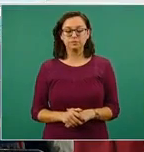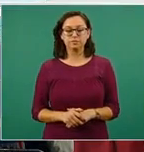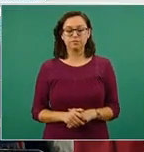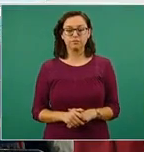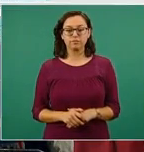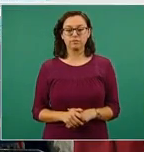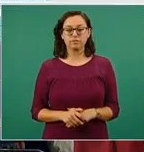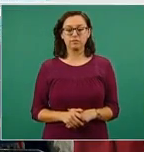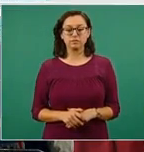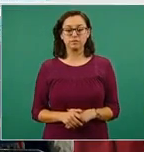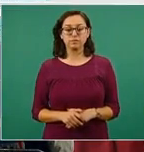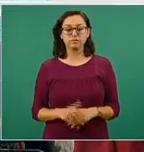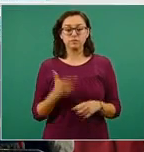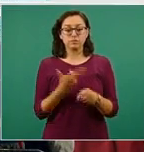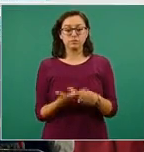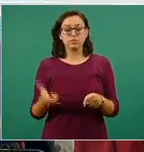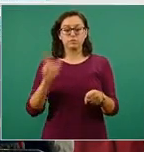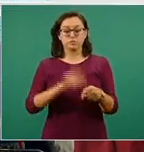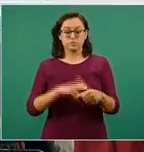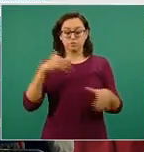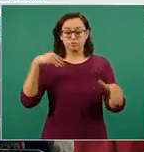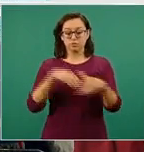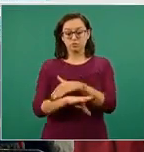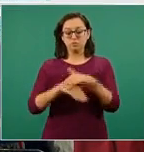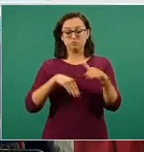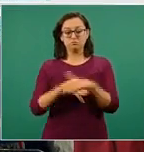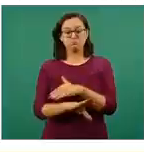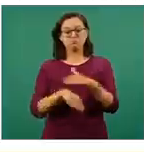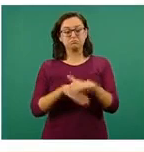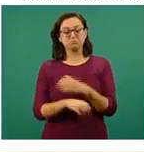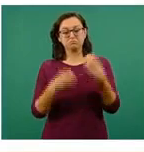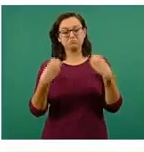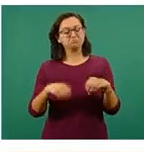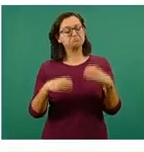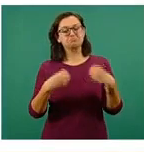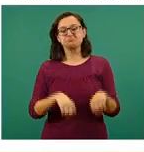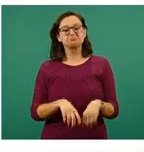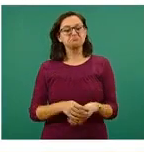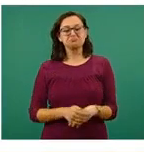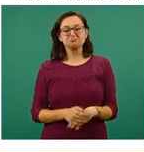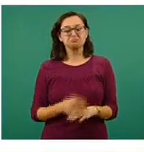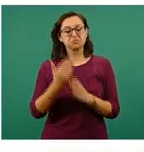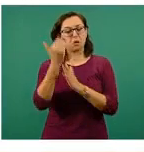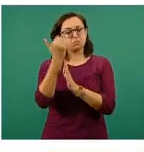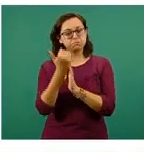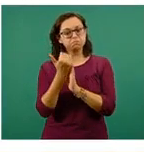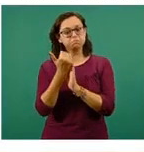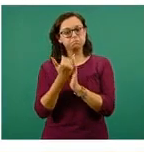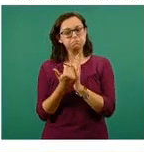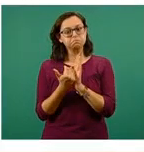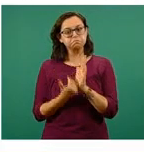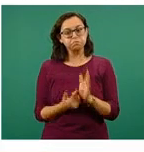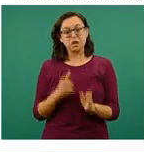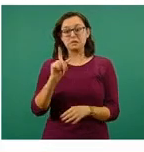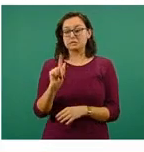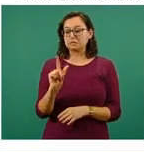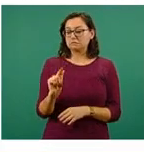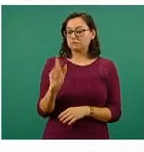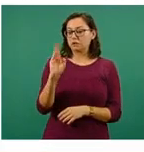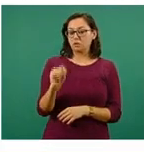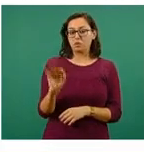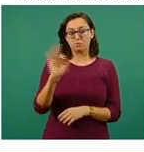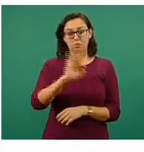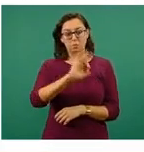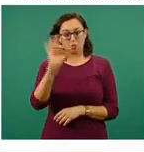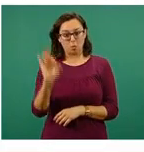La hospitalización se ha reducido un 79% desde esta fecha en la que se toca el punto